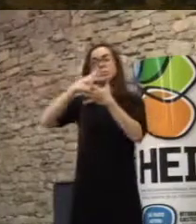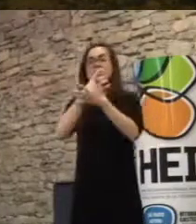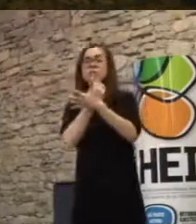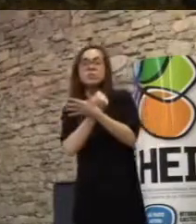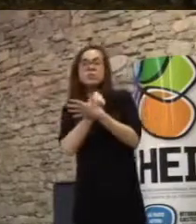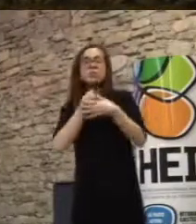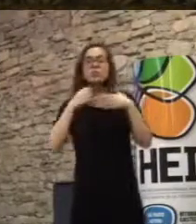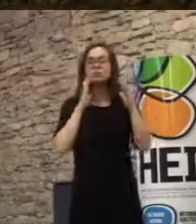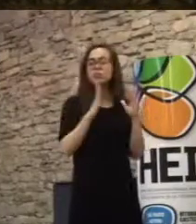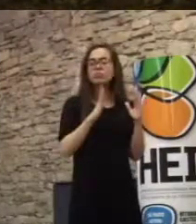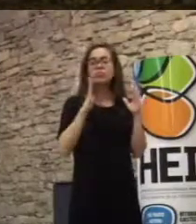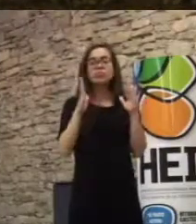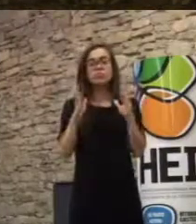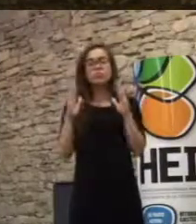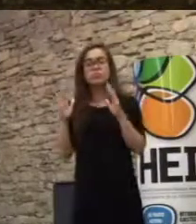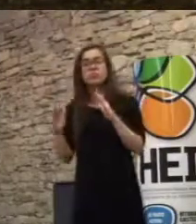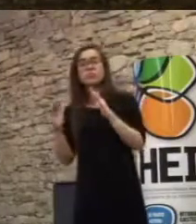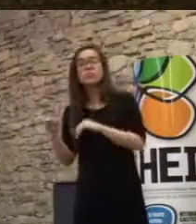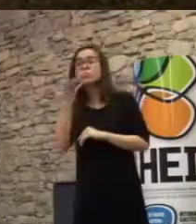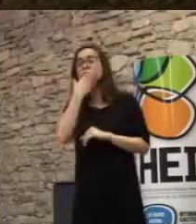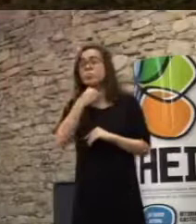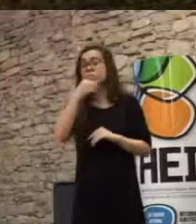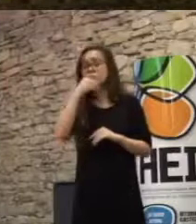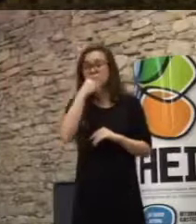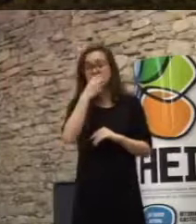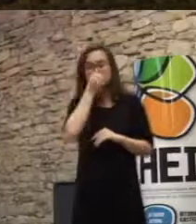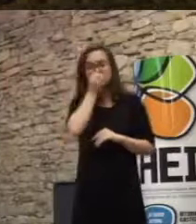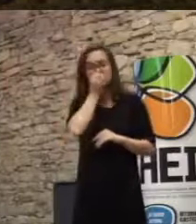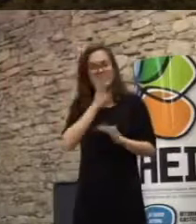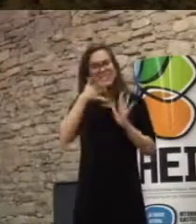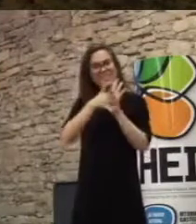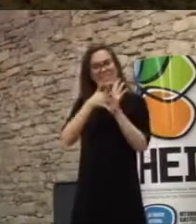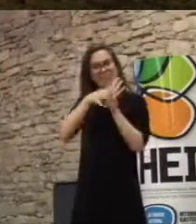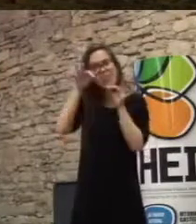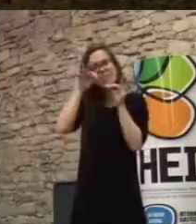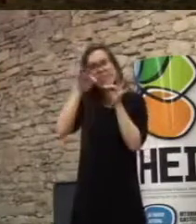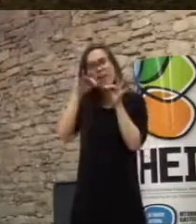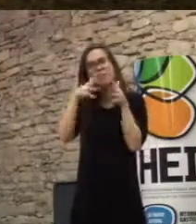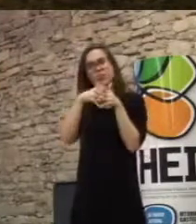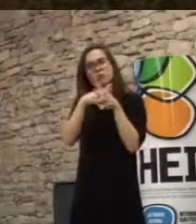y el trino de los pájaros te dicen que es un lugar armonioso para estar